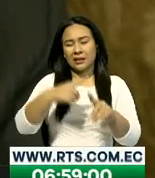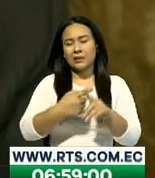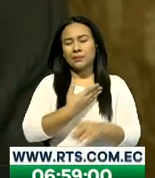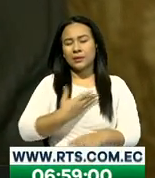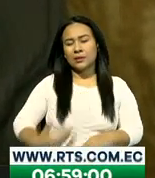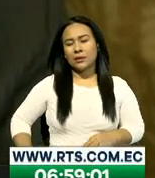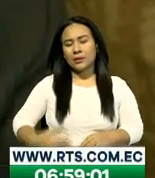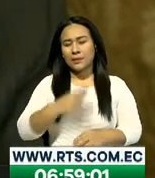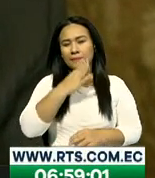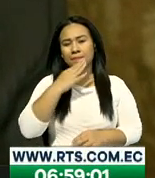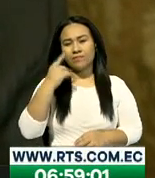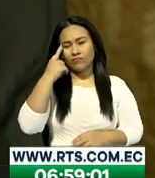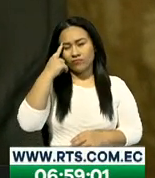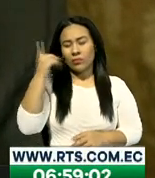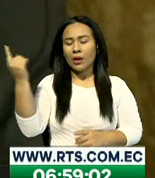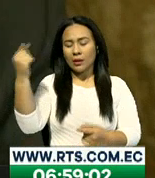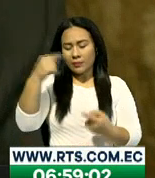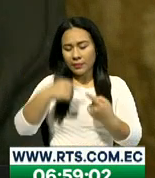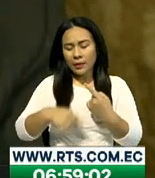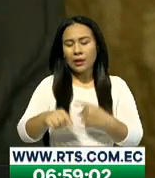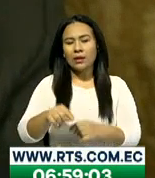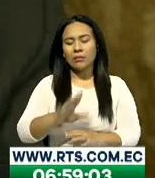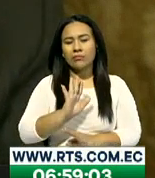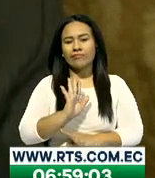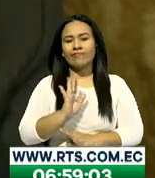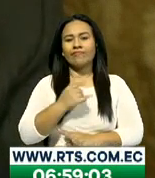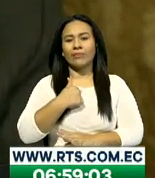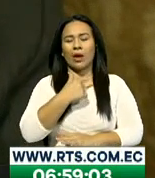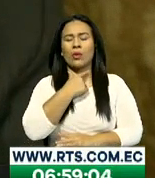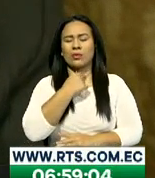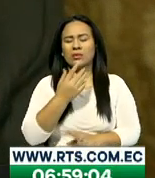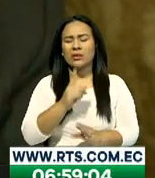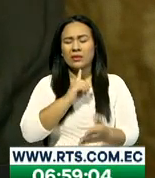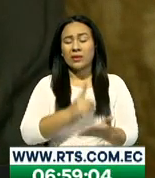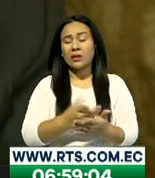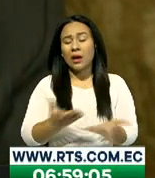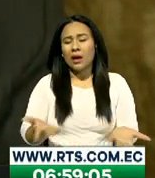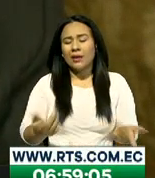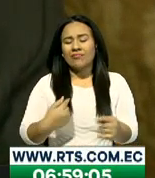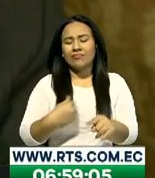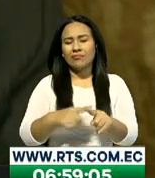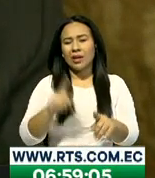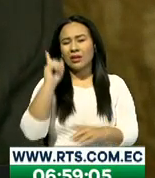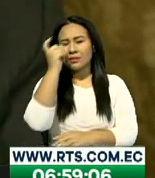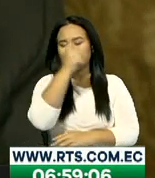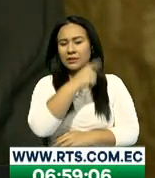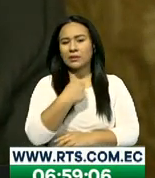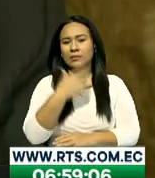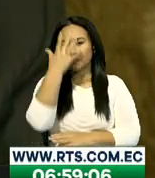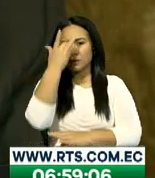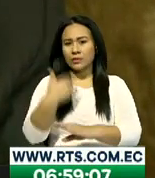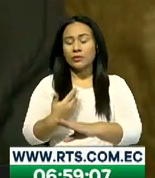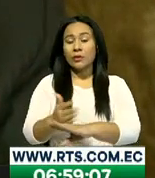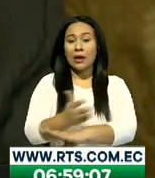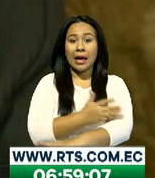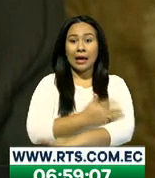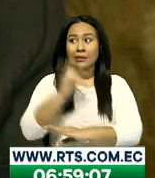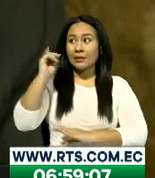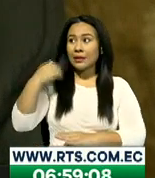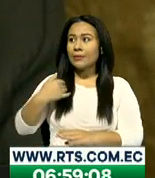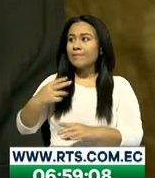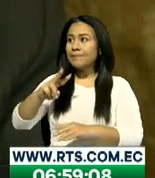acusa. Porque tampoco es agradable pues haber sido vicepresidente durante 2 ocasiones de una persona que ha